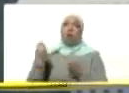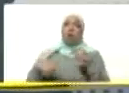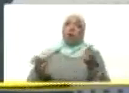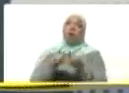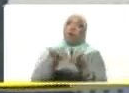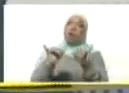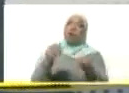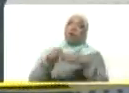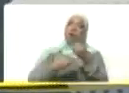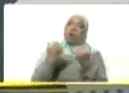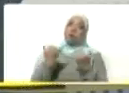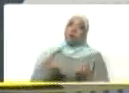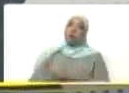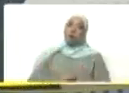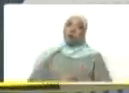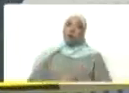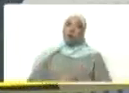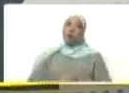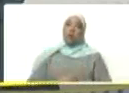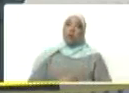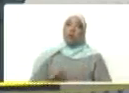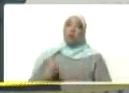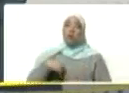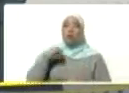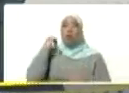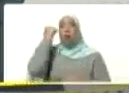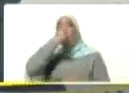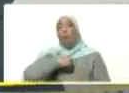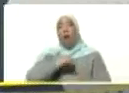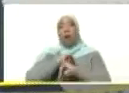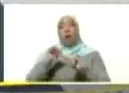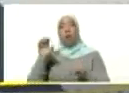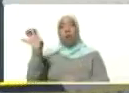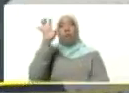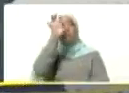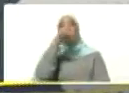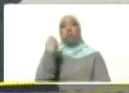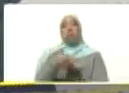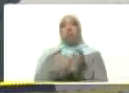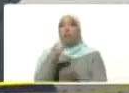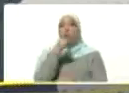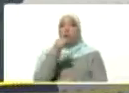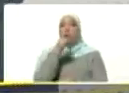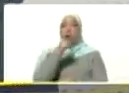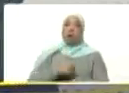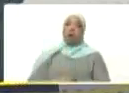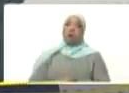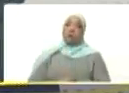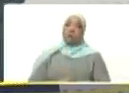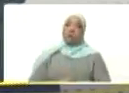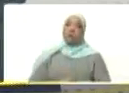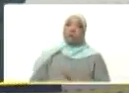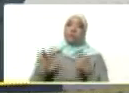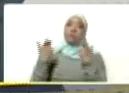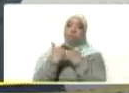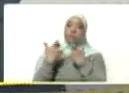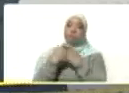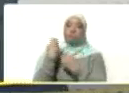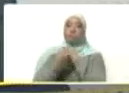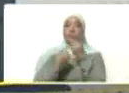their injustices, que están hartos de sus injusticias, warmongering, de su guerrerismo,